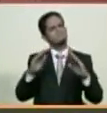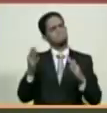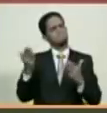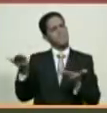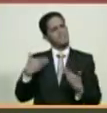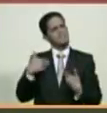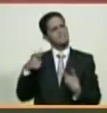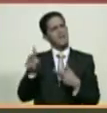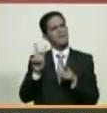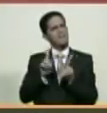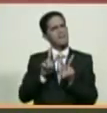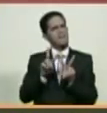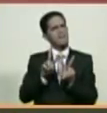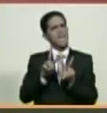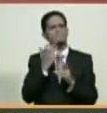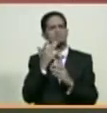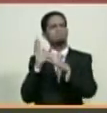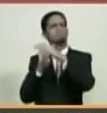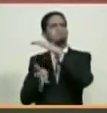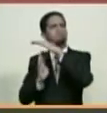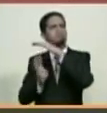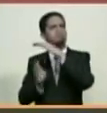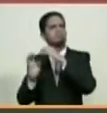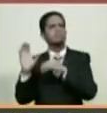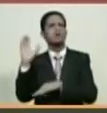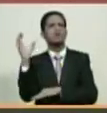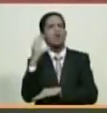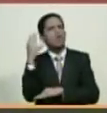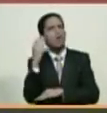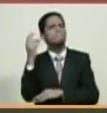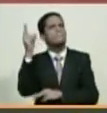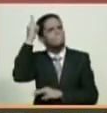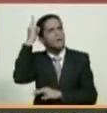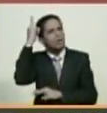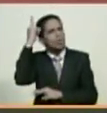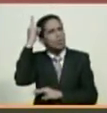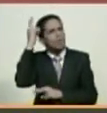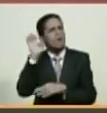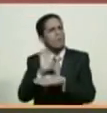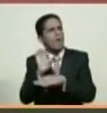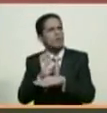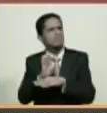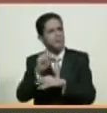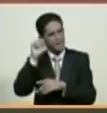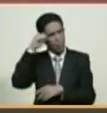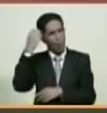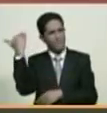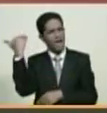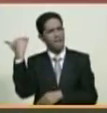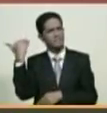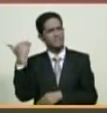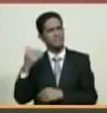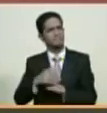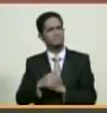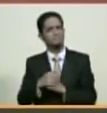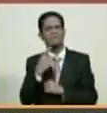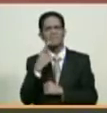en el momento en que han migrado hacia Colombia, a Perú, a Ecuador? ¿Recuerdan al ex vicepresidente de Colombia llamando